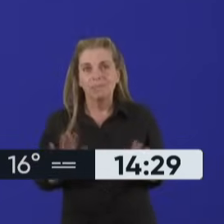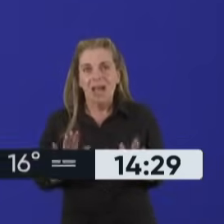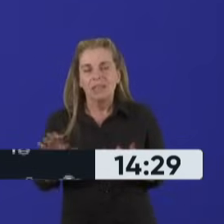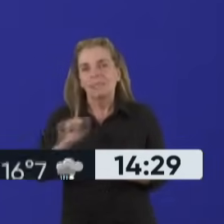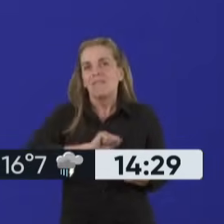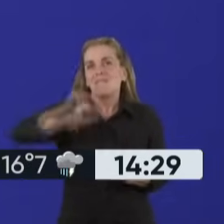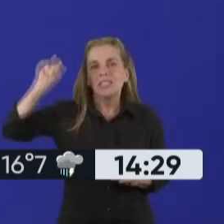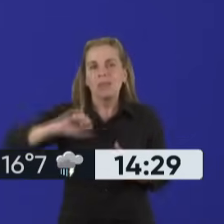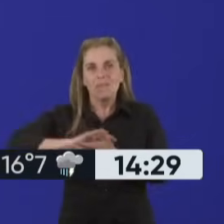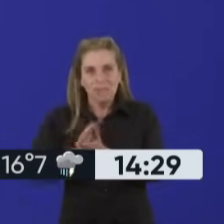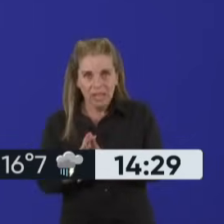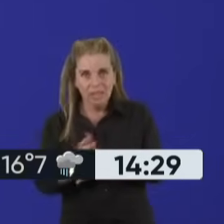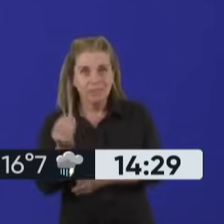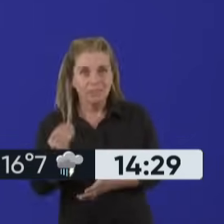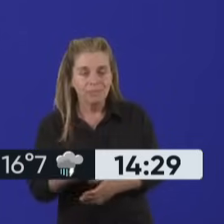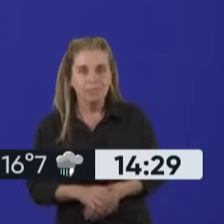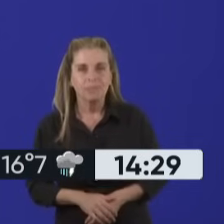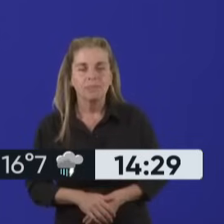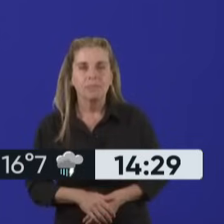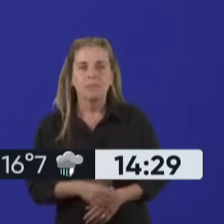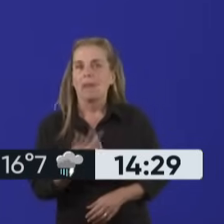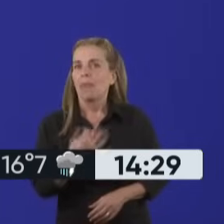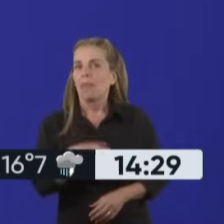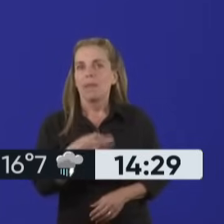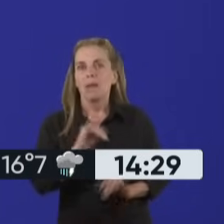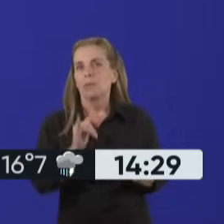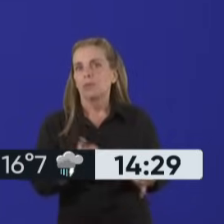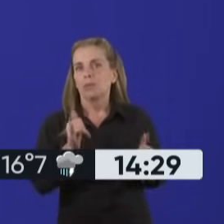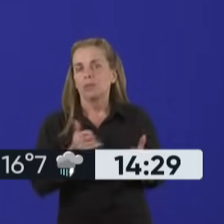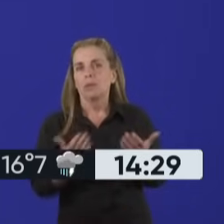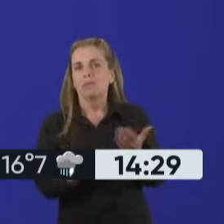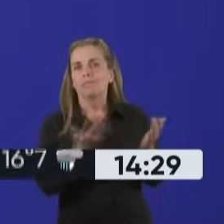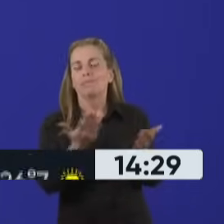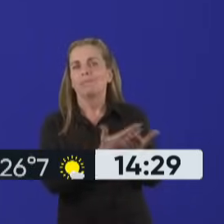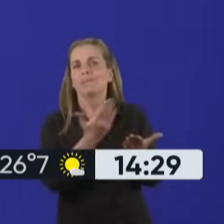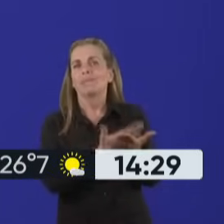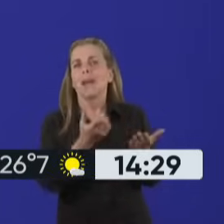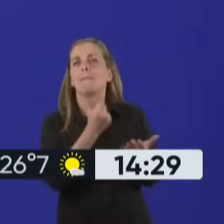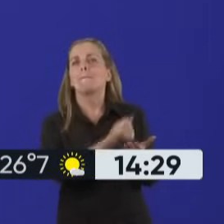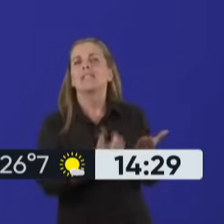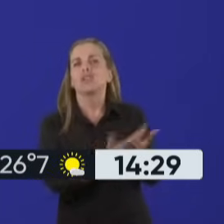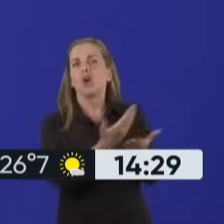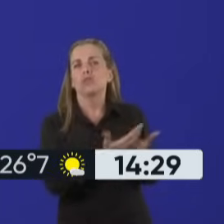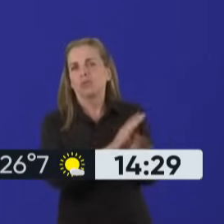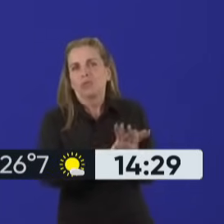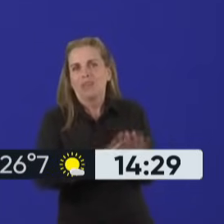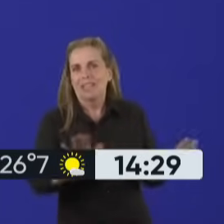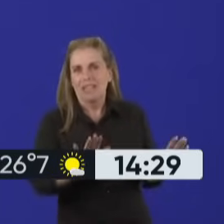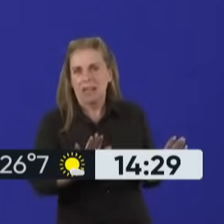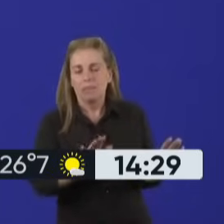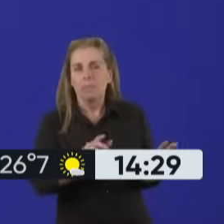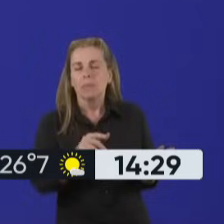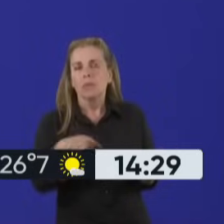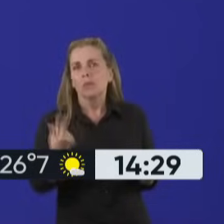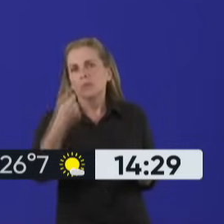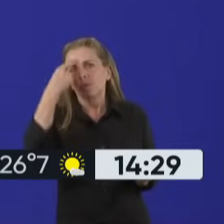la inflación había que terminar con la emisión. O sea, nosotros consideramos que la inflación es siempre y en